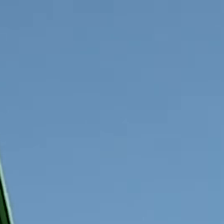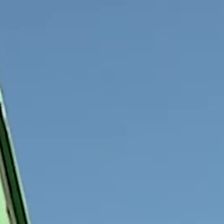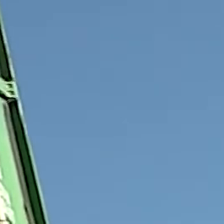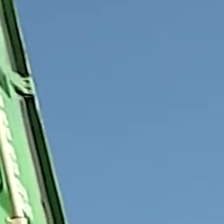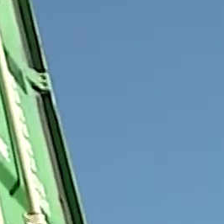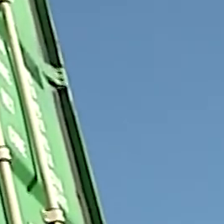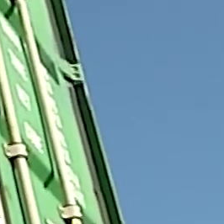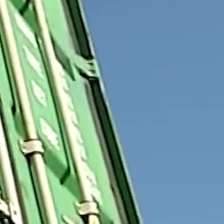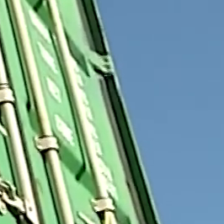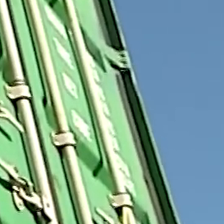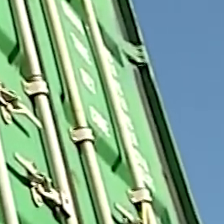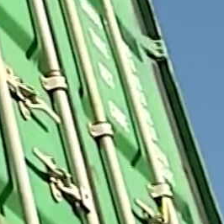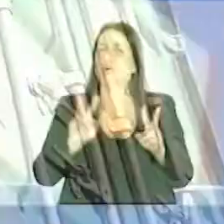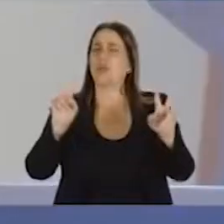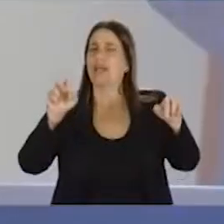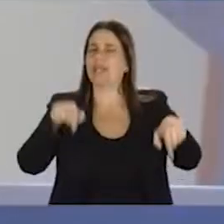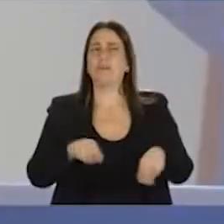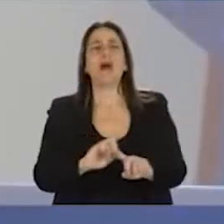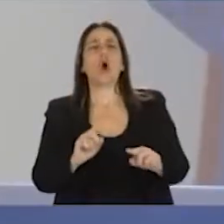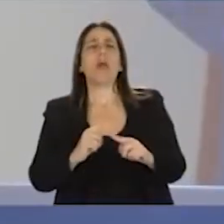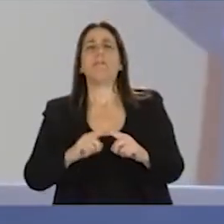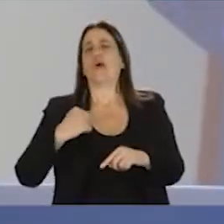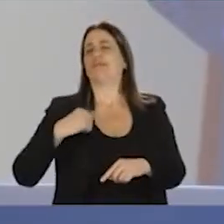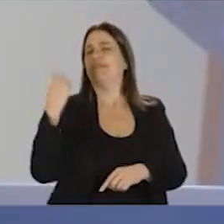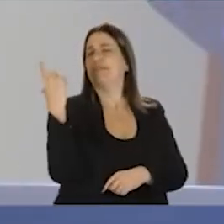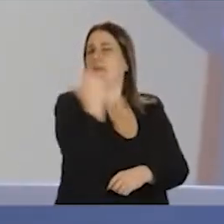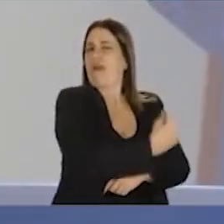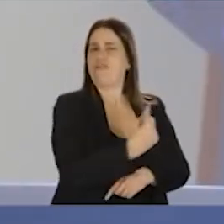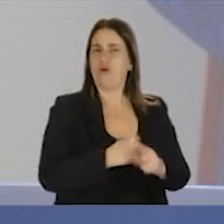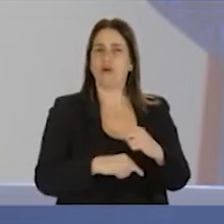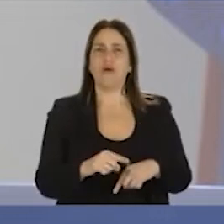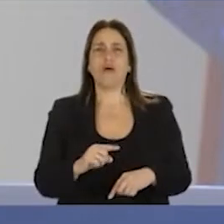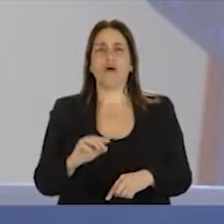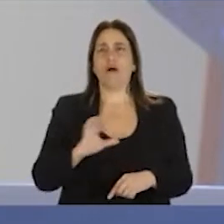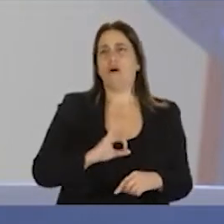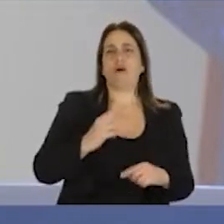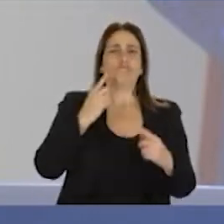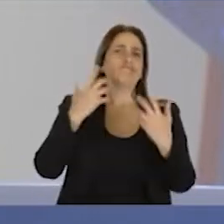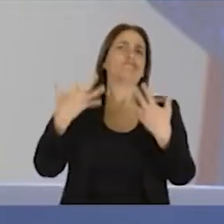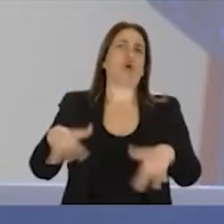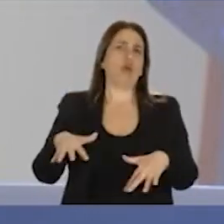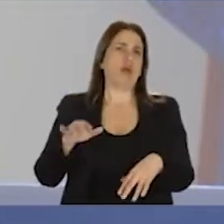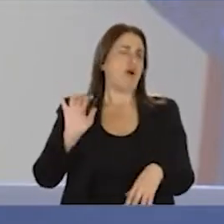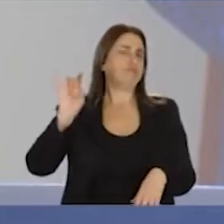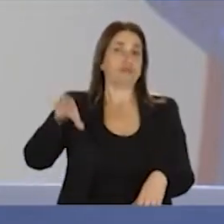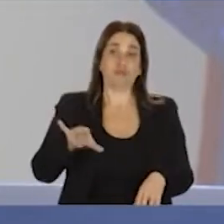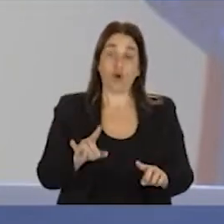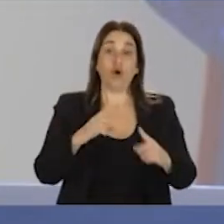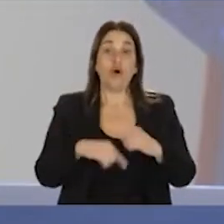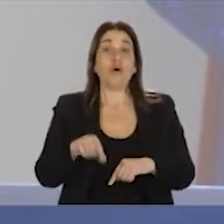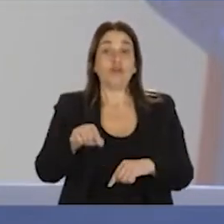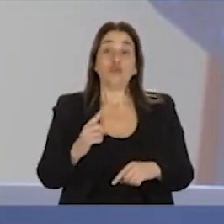donde aún se puede negociar acá no se trata de pegar el portazo ni alejarse estamos este